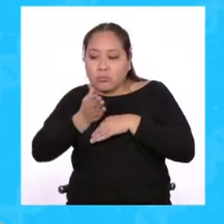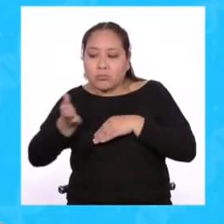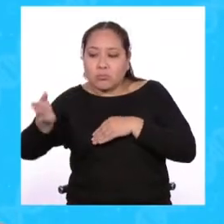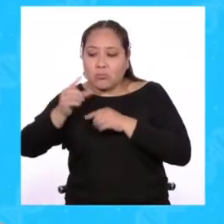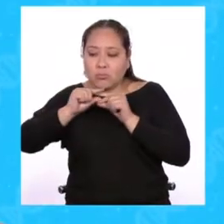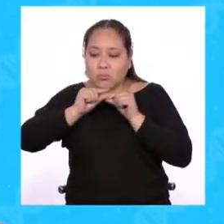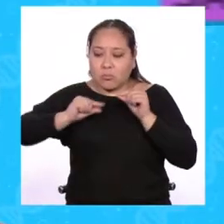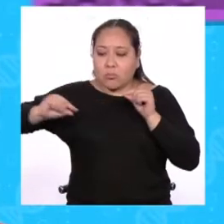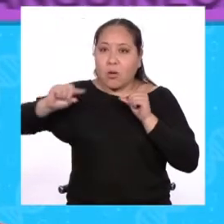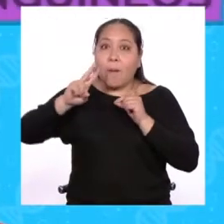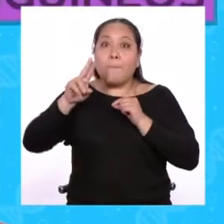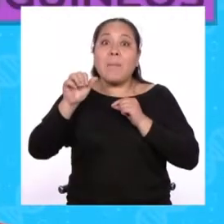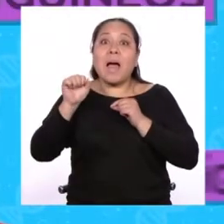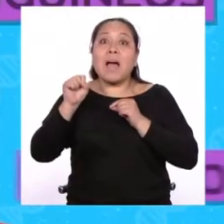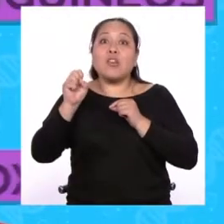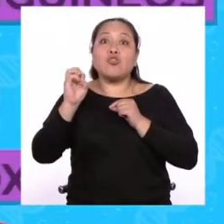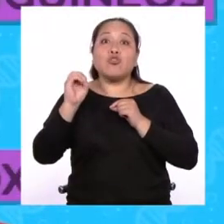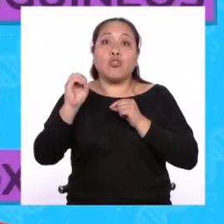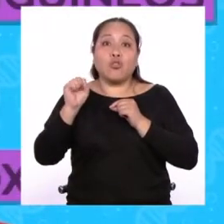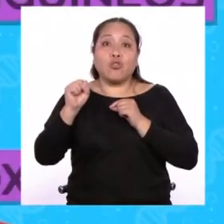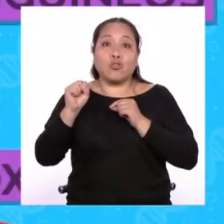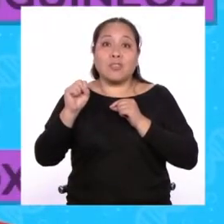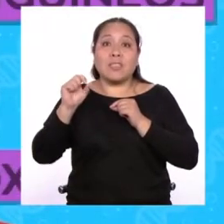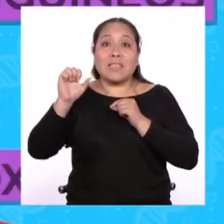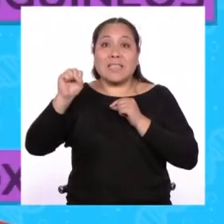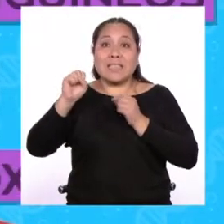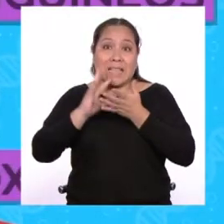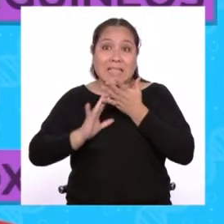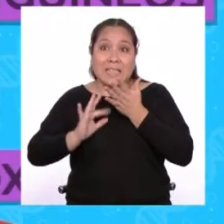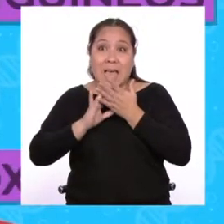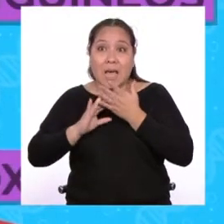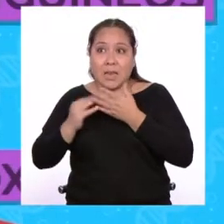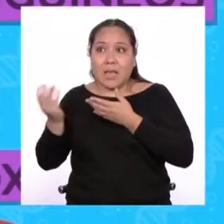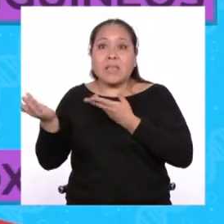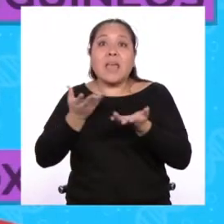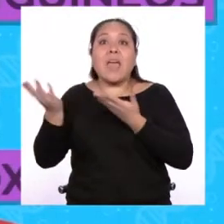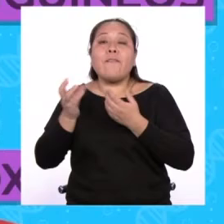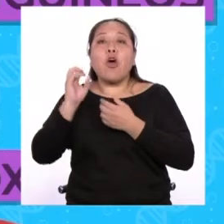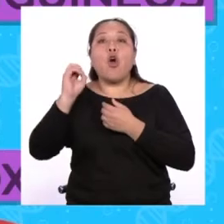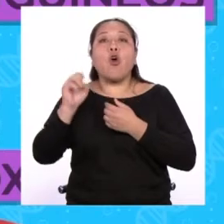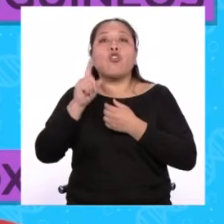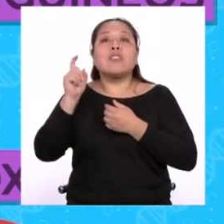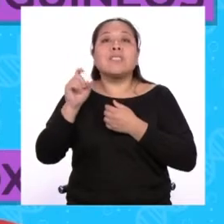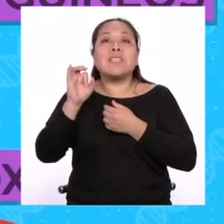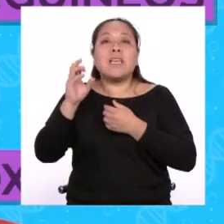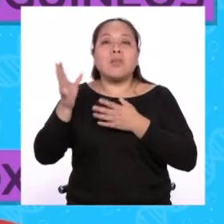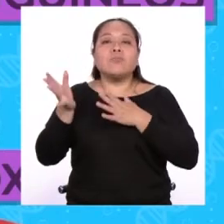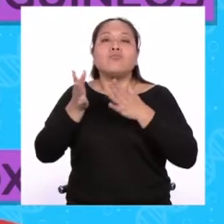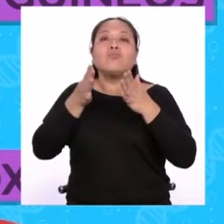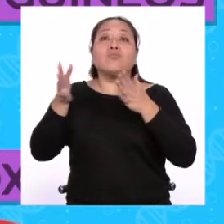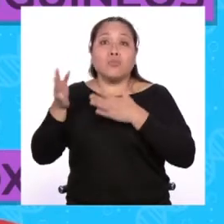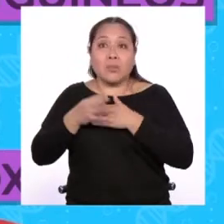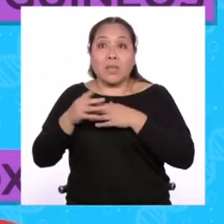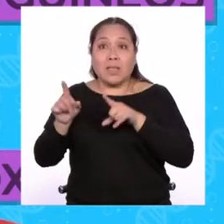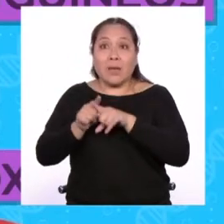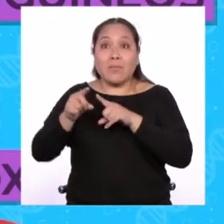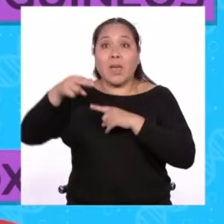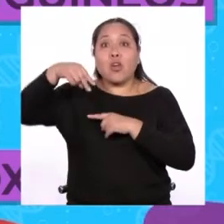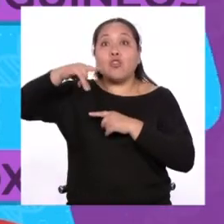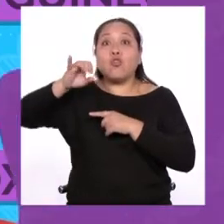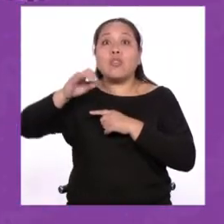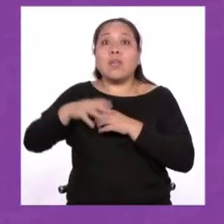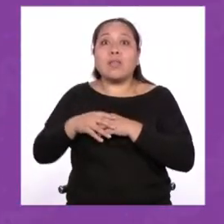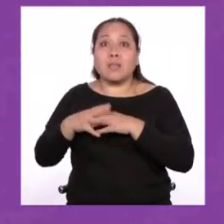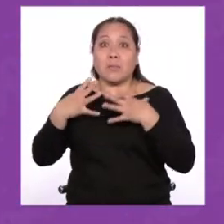de los vasos sanguíneos, llevando oxígeno y nutrientes hasta los tejidos. Para poder transportar el oxígeno,